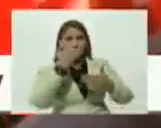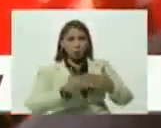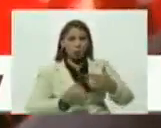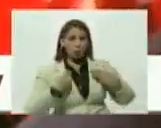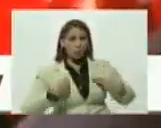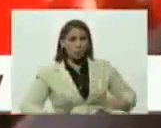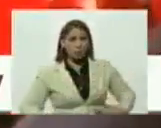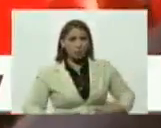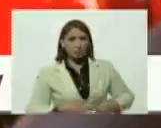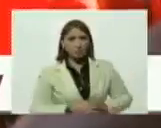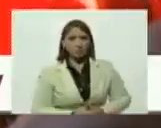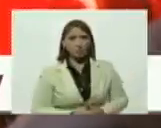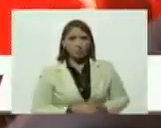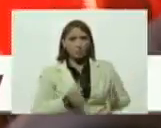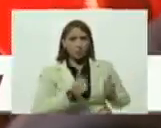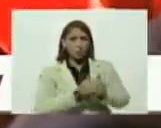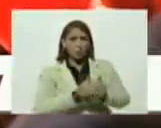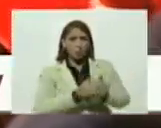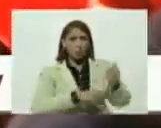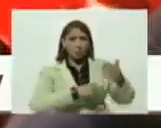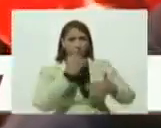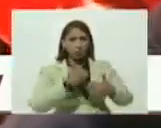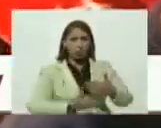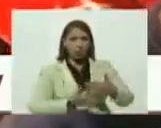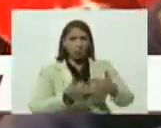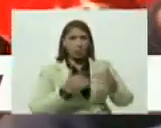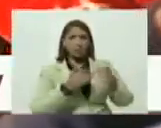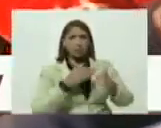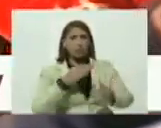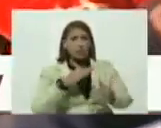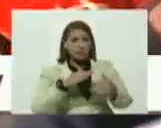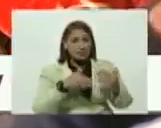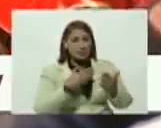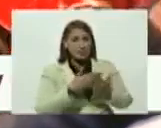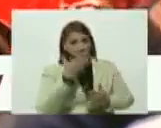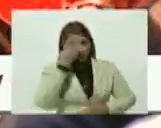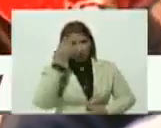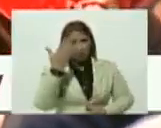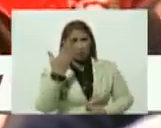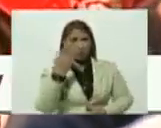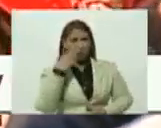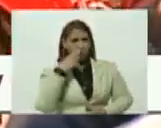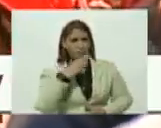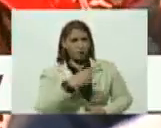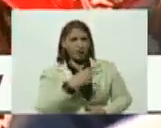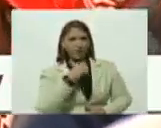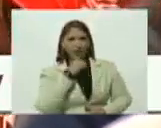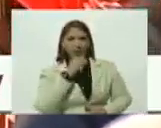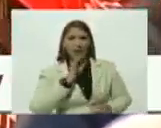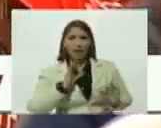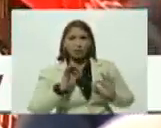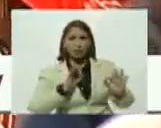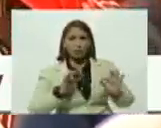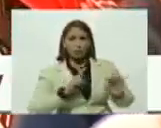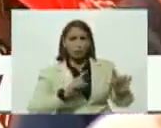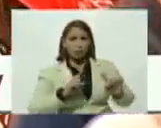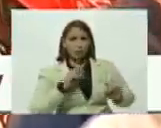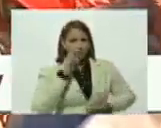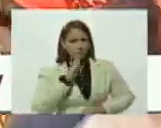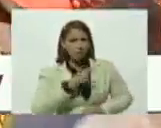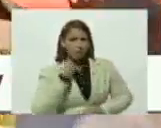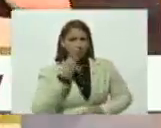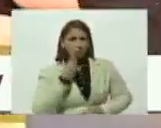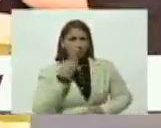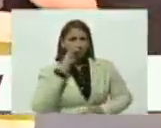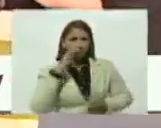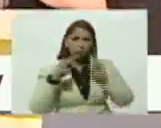humanista, están con el proyecto cristiano, y eso uno lo ve por las acciones. Cuando uno ve a estos jóvenes,